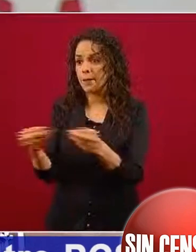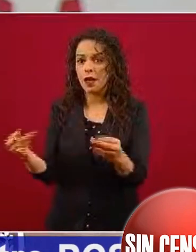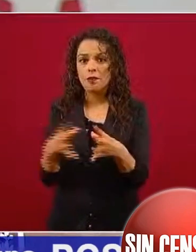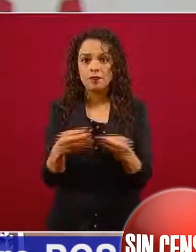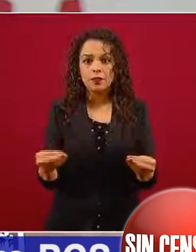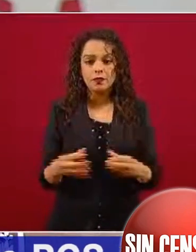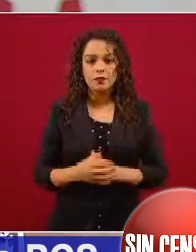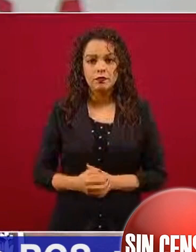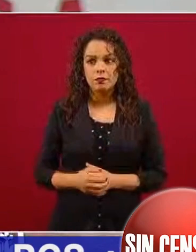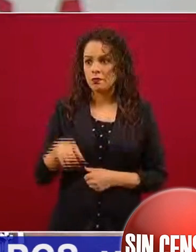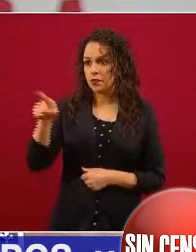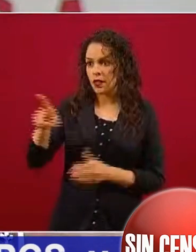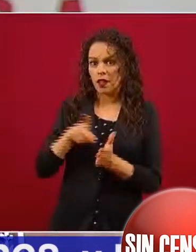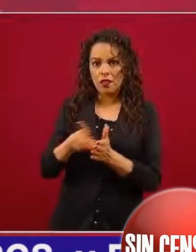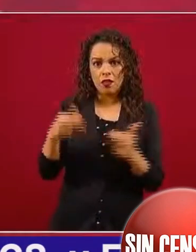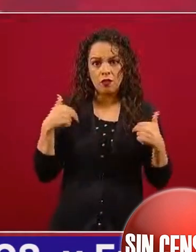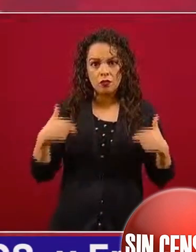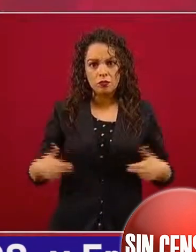derechos humanos.